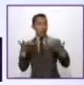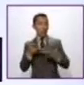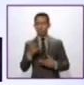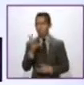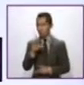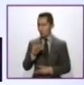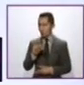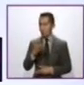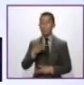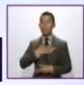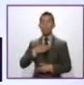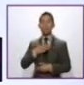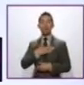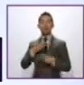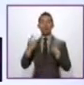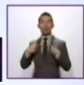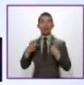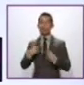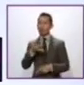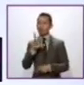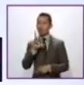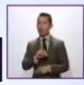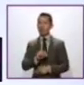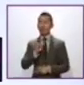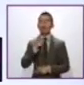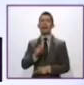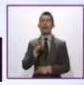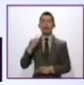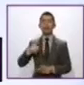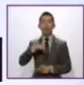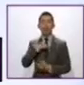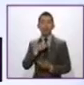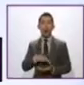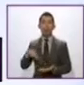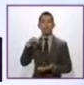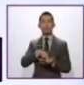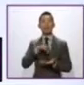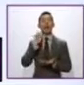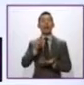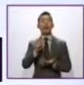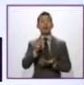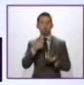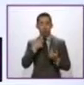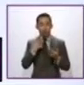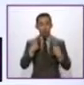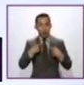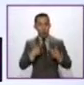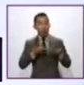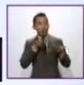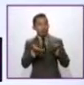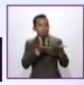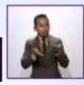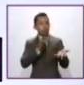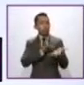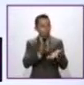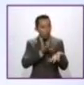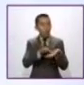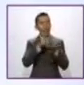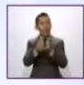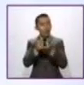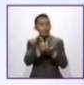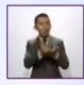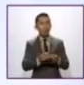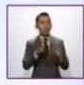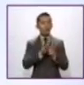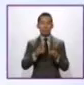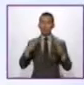es mi gente. Nosotros estamos aquí pretendiendo servir a la ciudadanía y en ese servicio tenemos que hacerlo de la mano